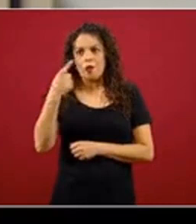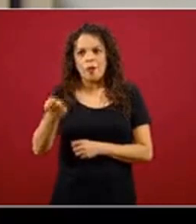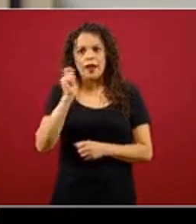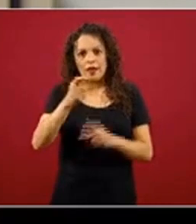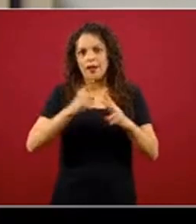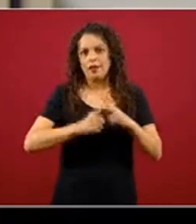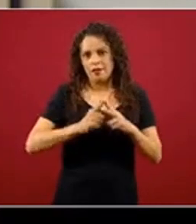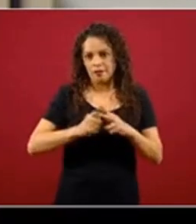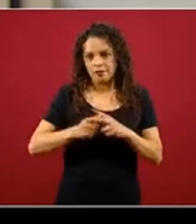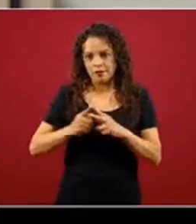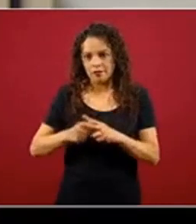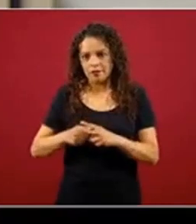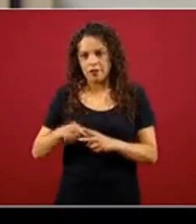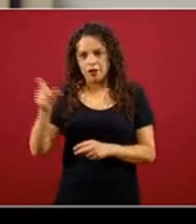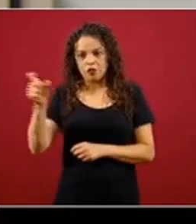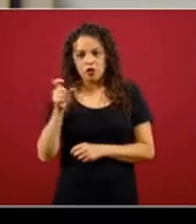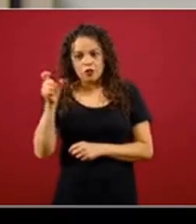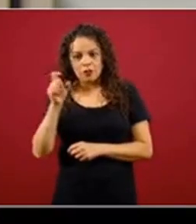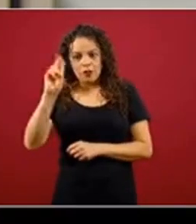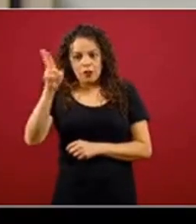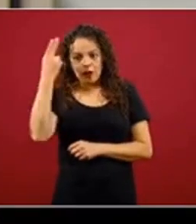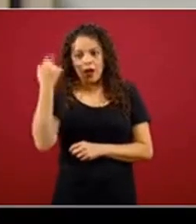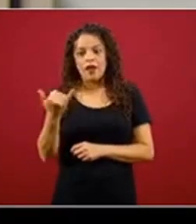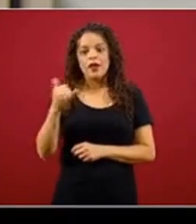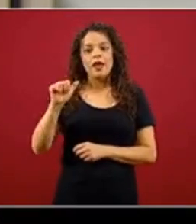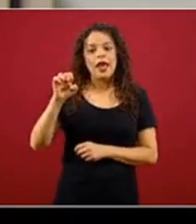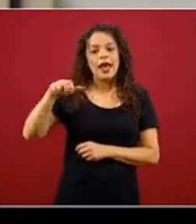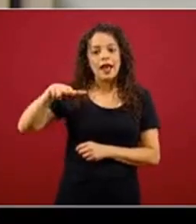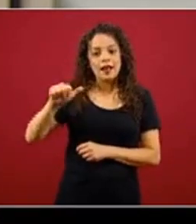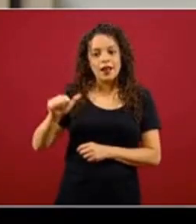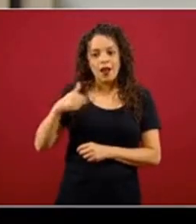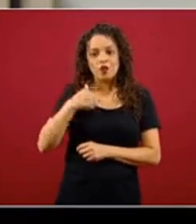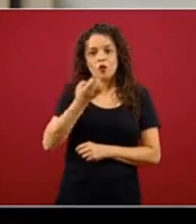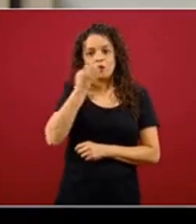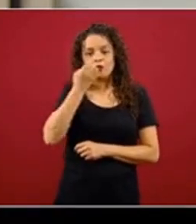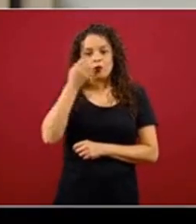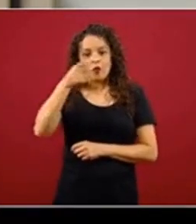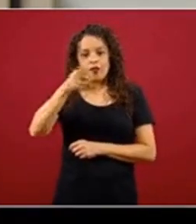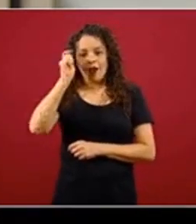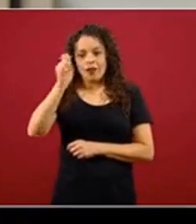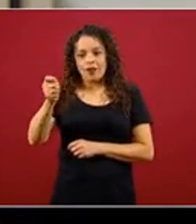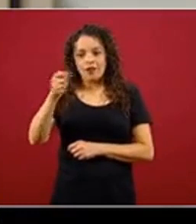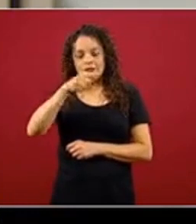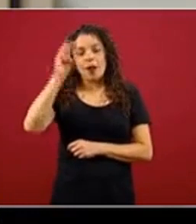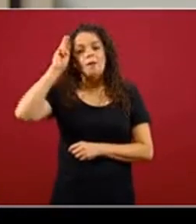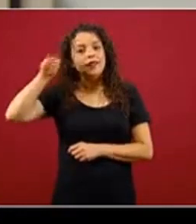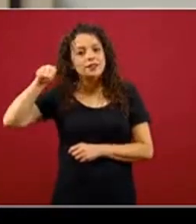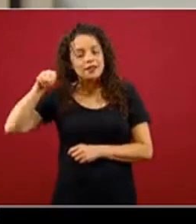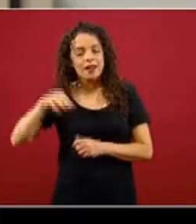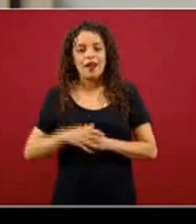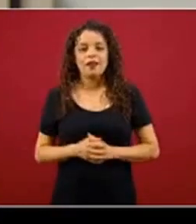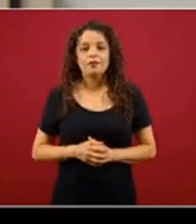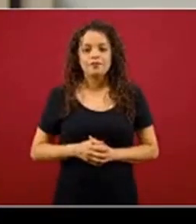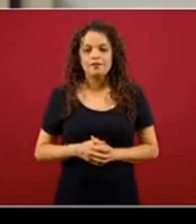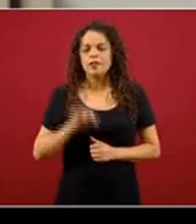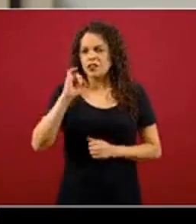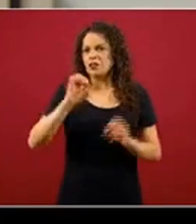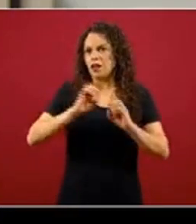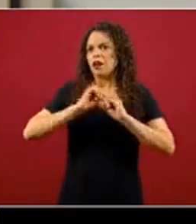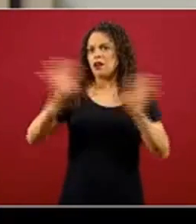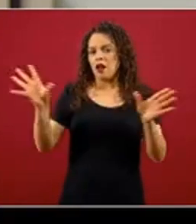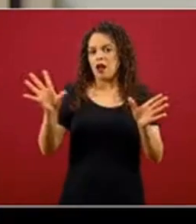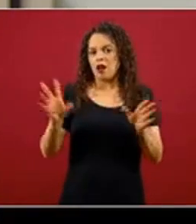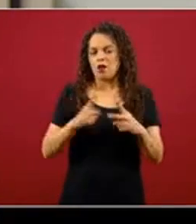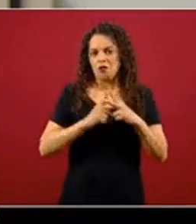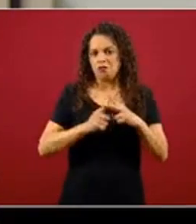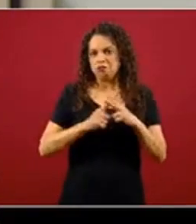Xochimilco y en la ENA también, donde tomé mi maestría, pues creo que nos queda bastante claro esta parte de las estadísticas. Creo que hay gente,